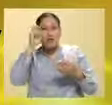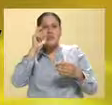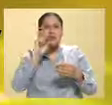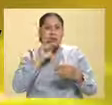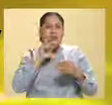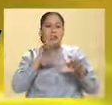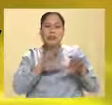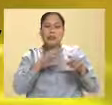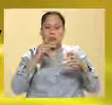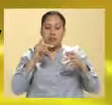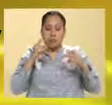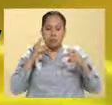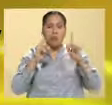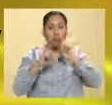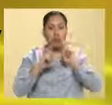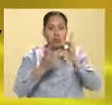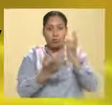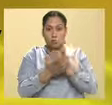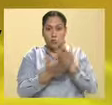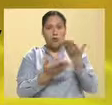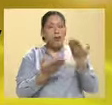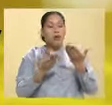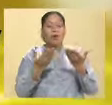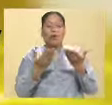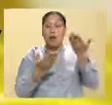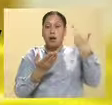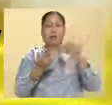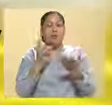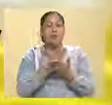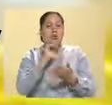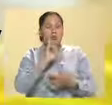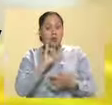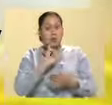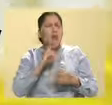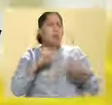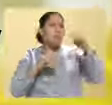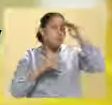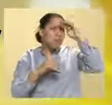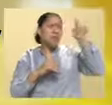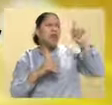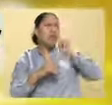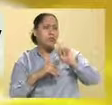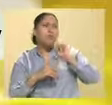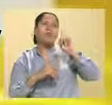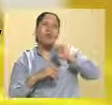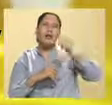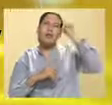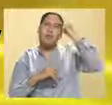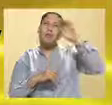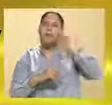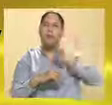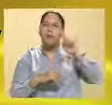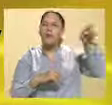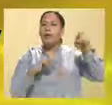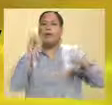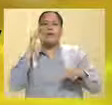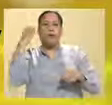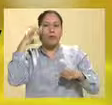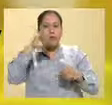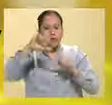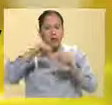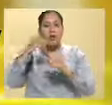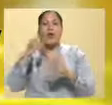sexuales. Antes hablábamos de las trabajadoras sexuales y comenzábamos pensando siempre en mujeres, Claro. cuyos servicios se otorgaban a